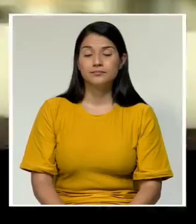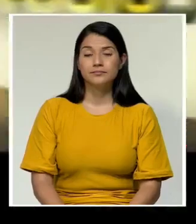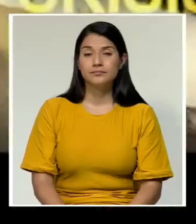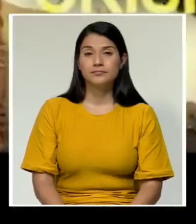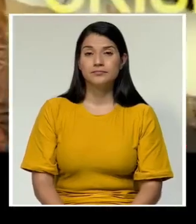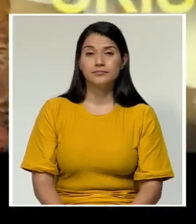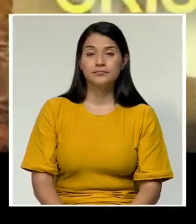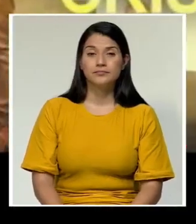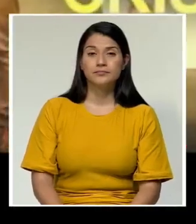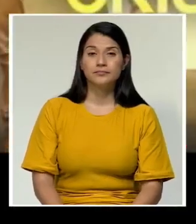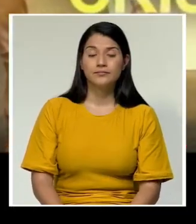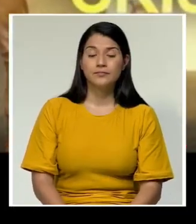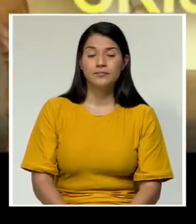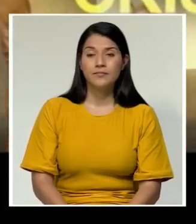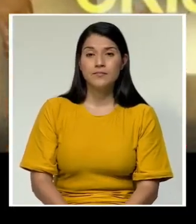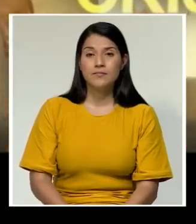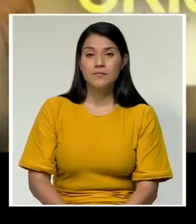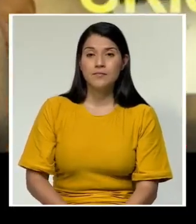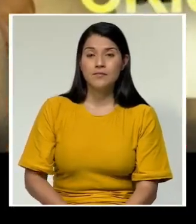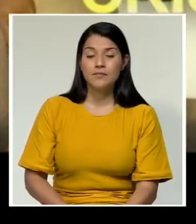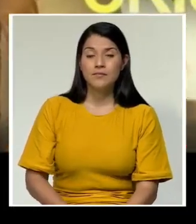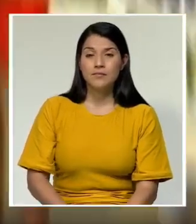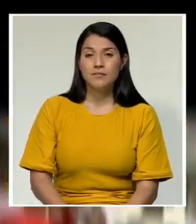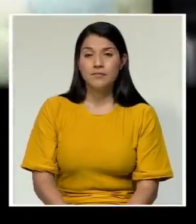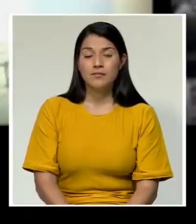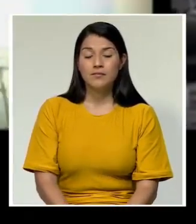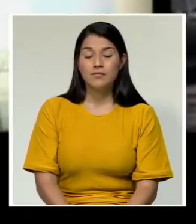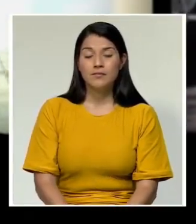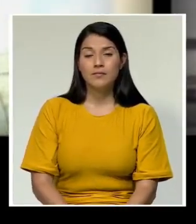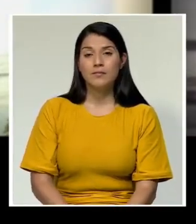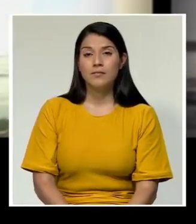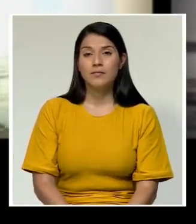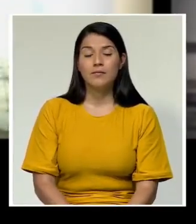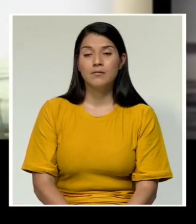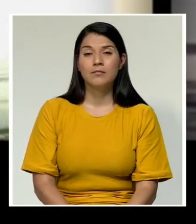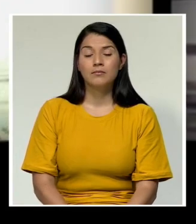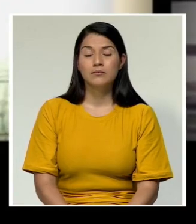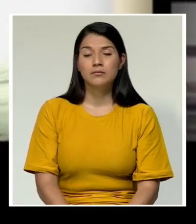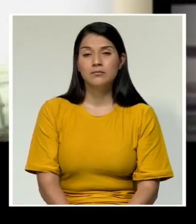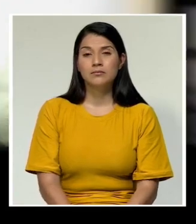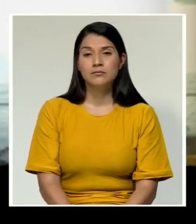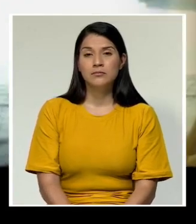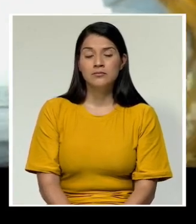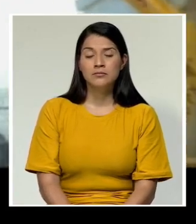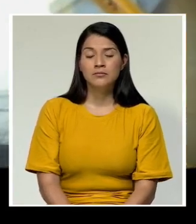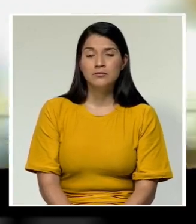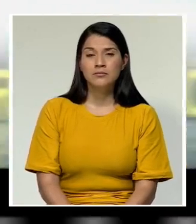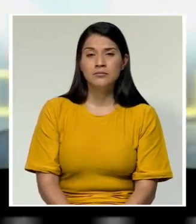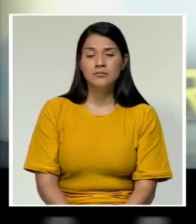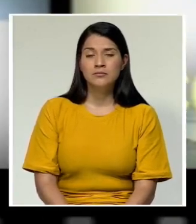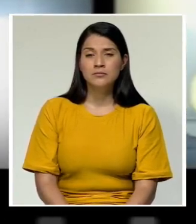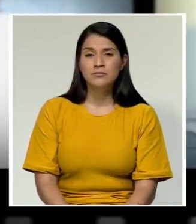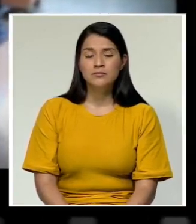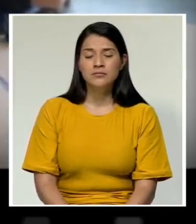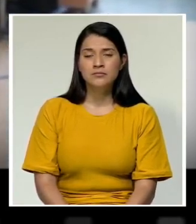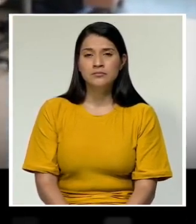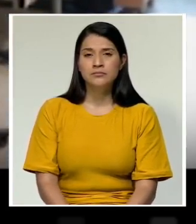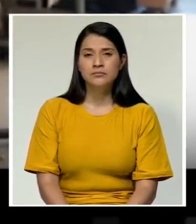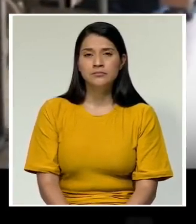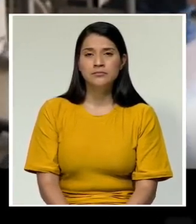meterle fuerza a proyectos que pudieran concluir dentro de los 4 años de gobierno que